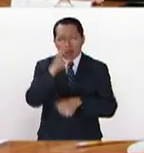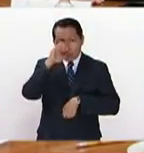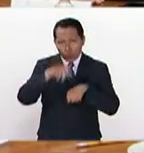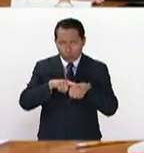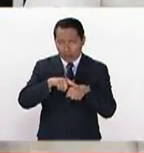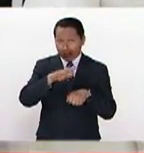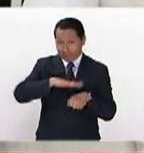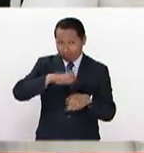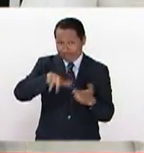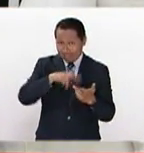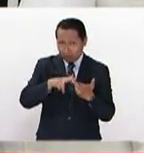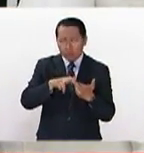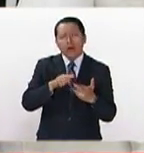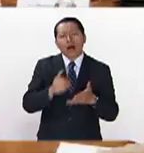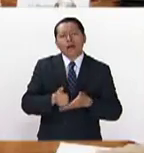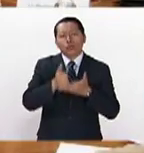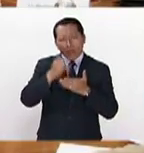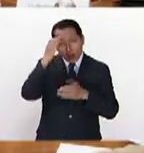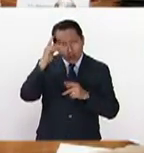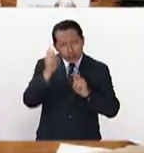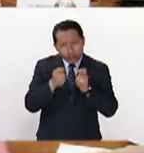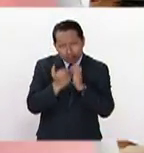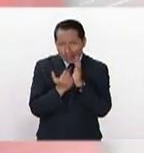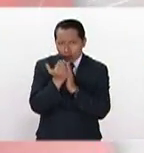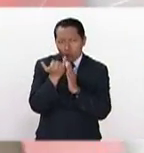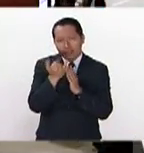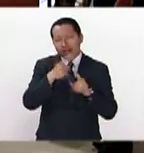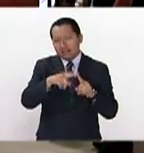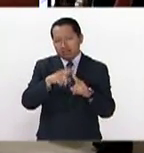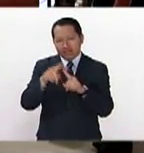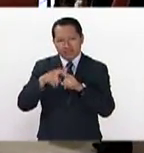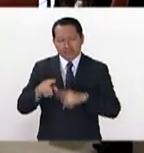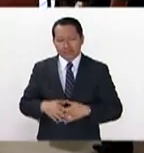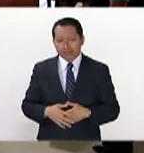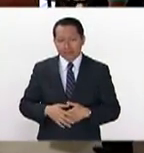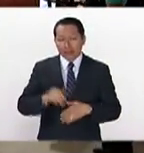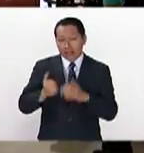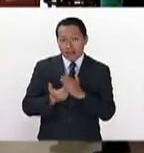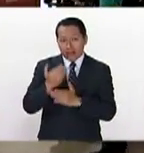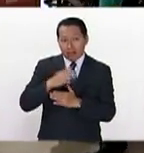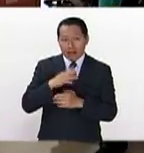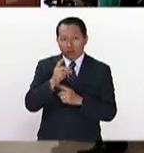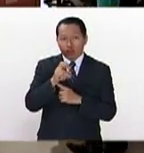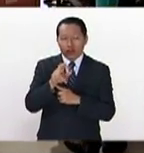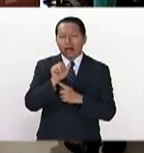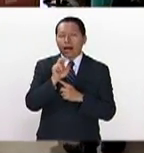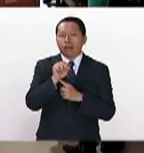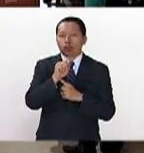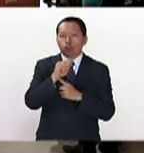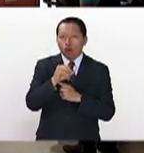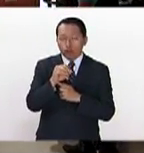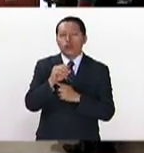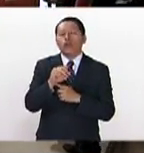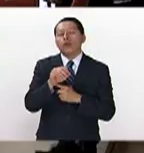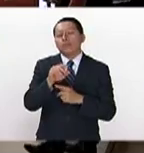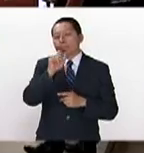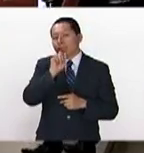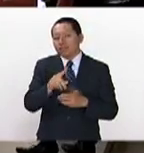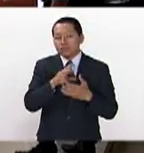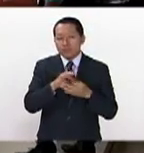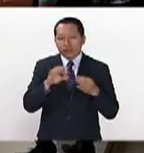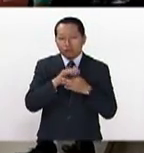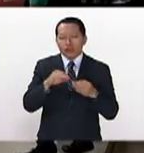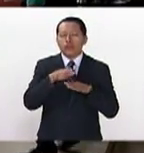región contribuye al conocimiento y a la diversidad. Esta mañana, el doctor Antonio Gorordo del Sol nos habló sobre